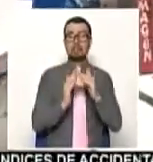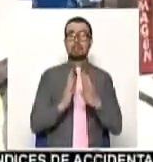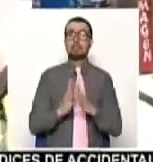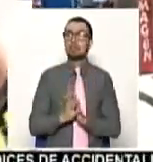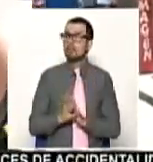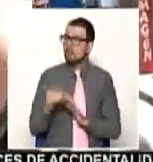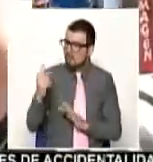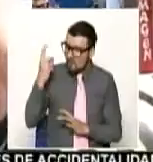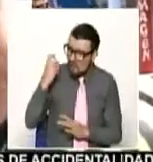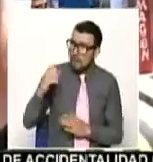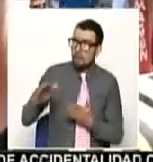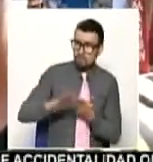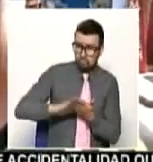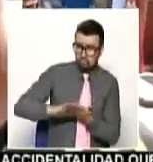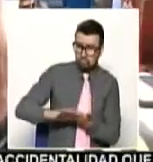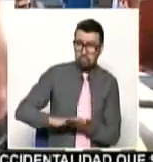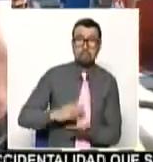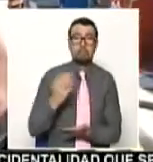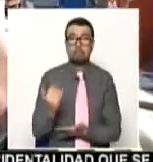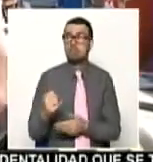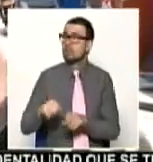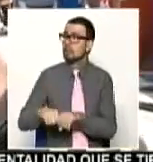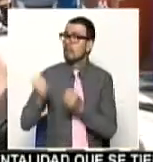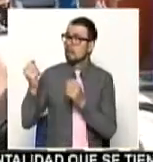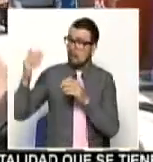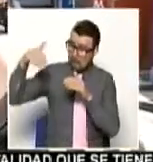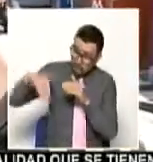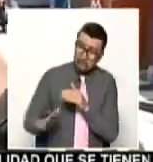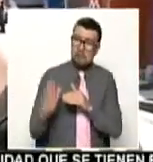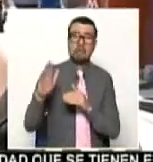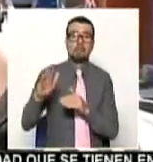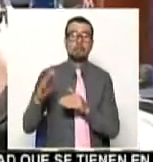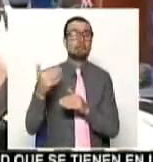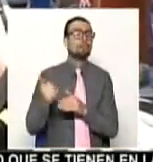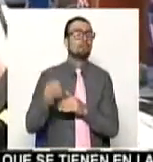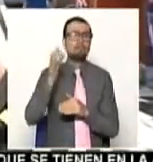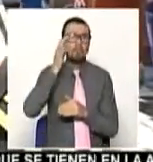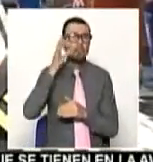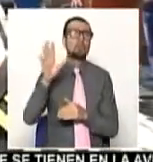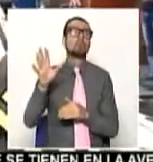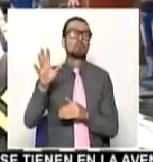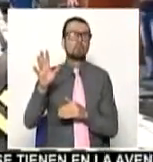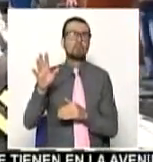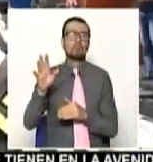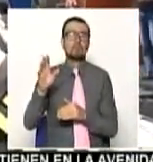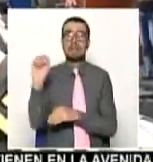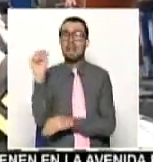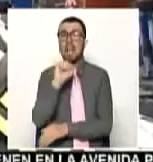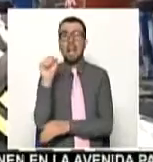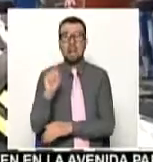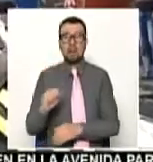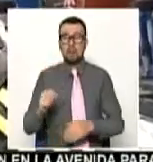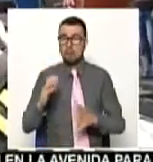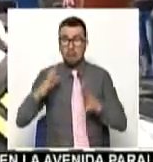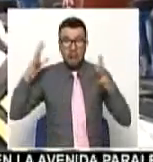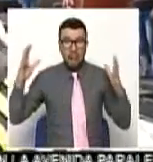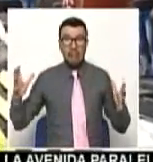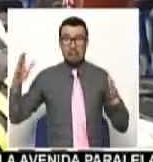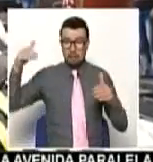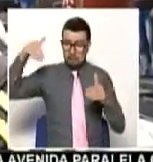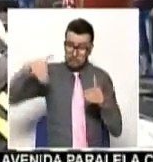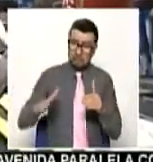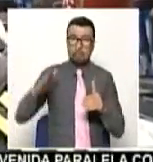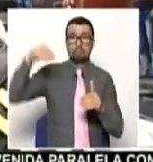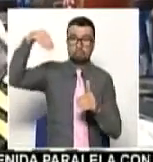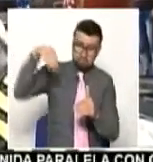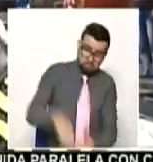lo pavimenten ahí, porque eso está muy hundido y de pronto en cualquier momento puede pasar un carro grande como el Cosmobús y ya